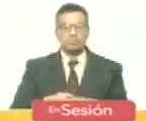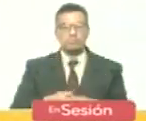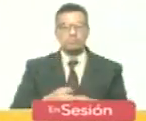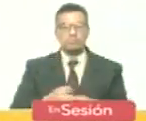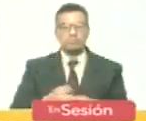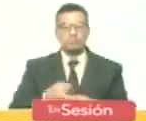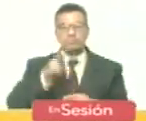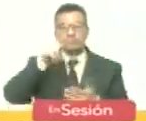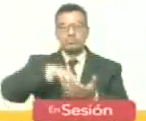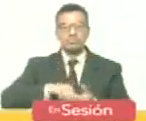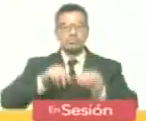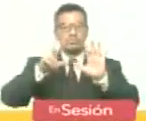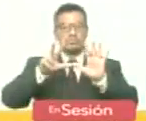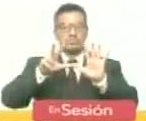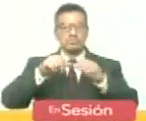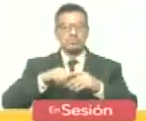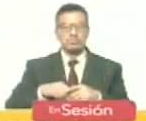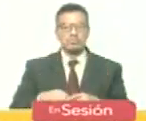de 2018,